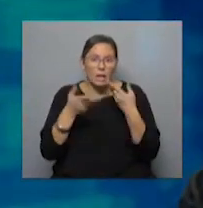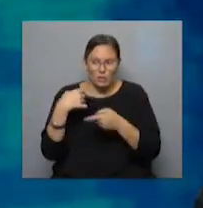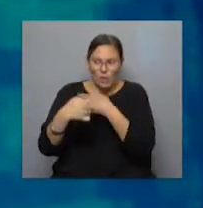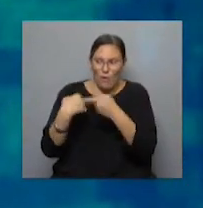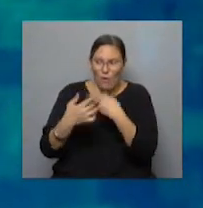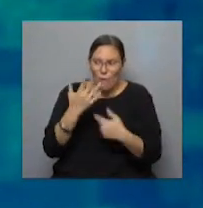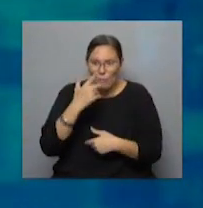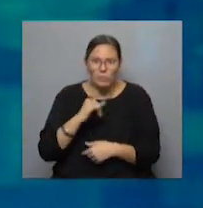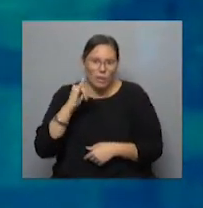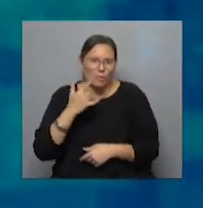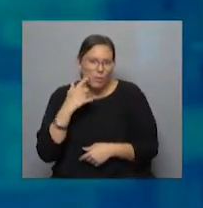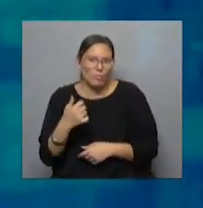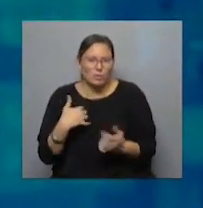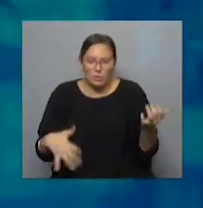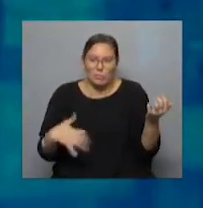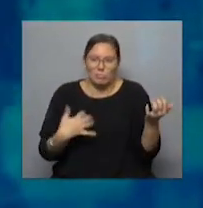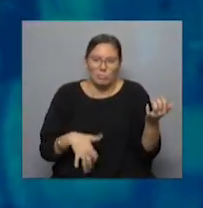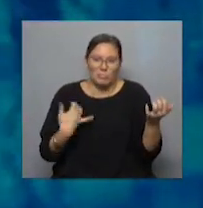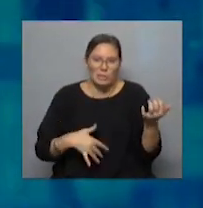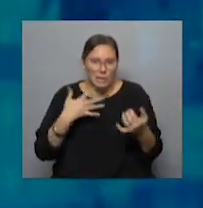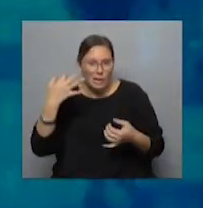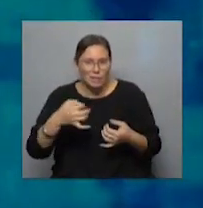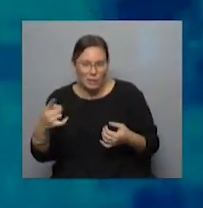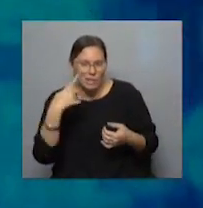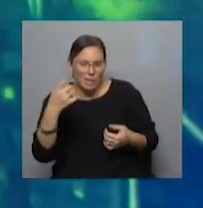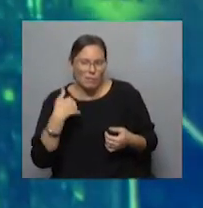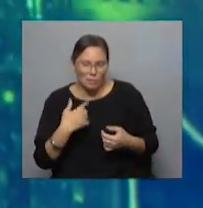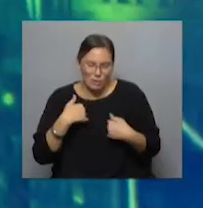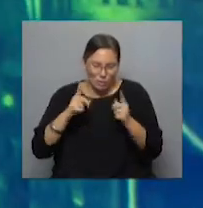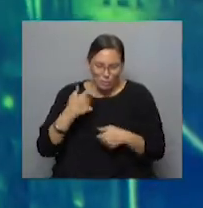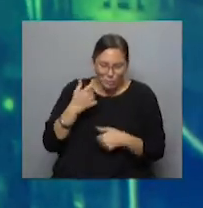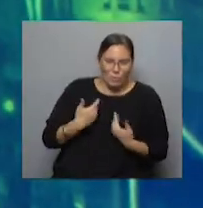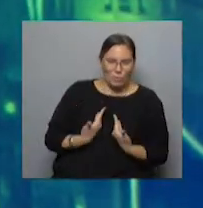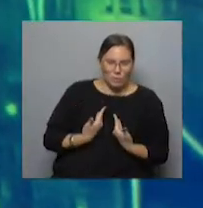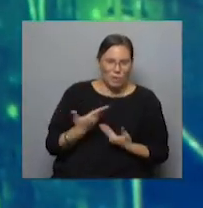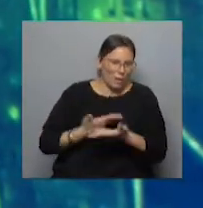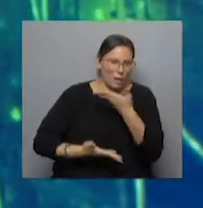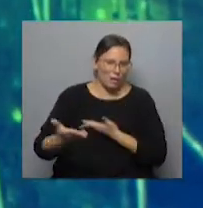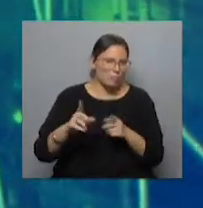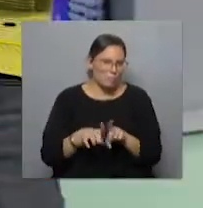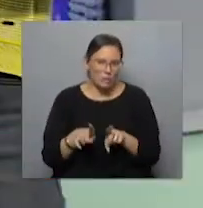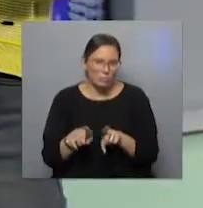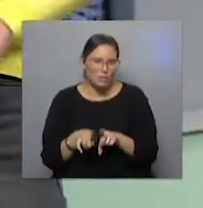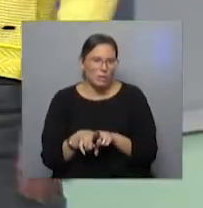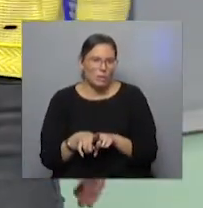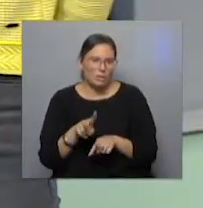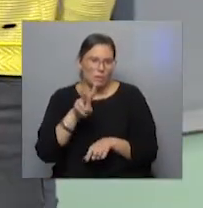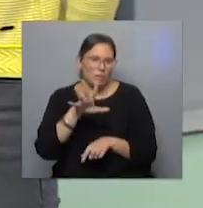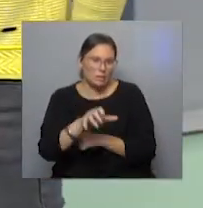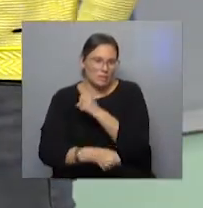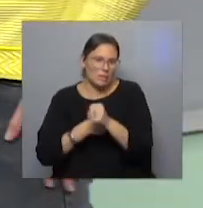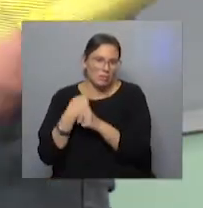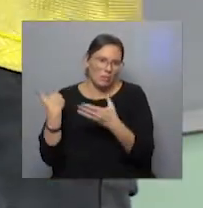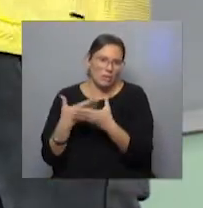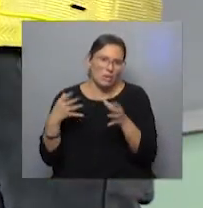sabemos. Y si yo toco algo y está bien, él se da cuenta y yo me doy cuenta y viceversa. Sí, no puedo dejar que sean 25 años y